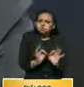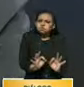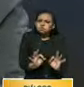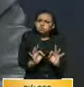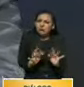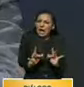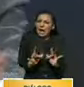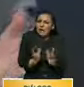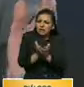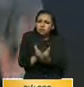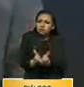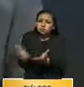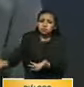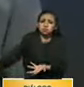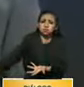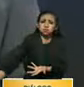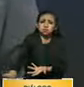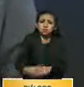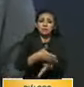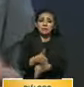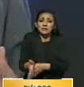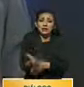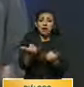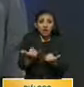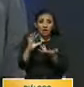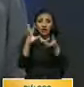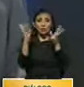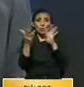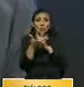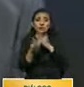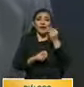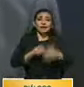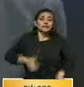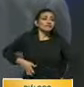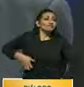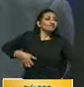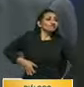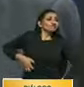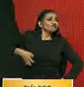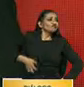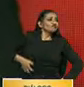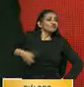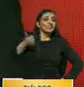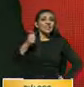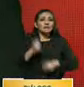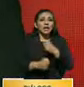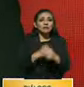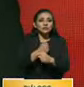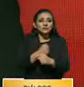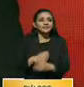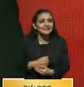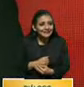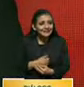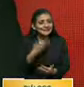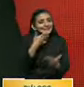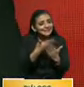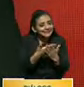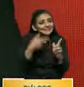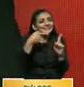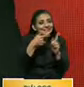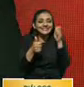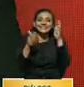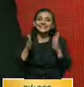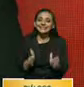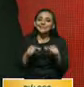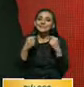ecuatoriano, cosa que no han hecho pues, estos revolucionarios de ahora, se han pasado rascando durante muchas gracias. Días. Muchas gracias al doctor Patricio Zuquilanda,